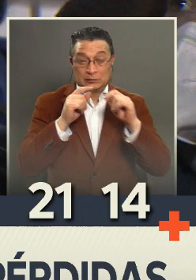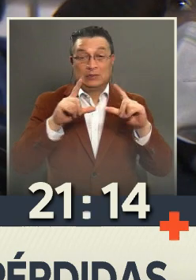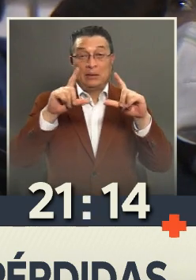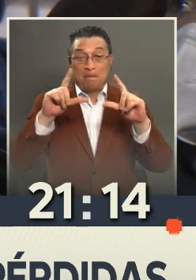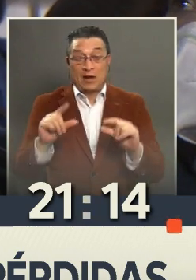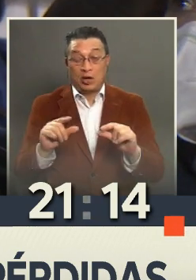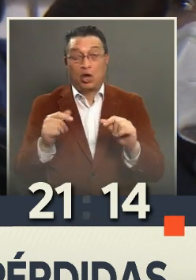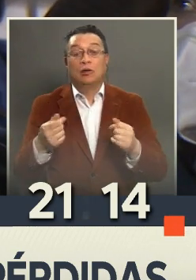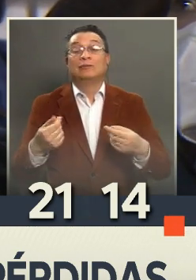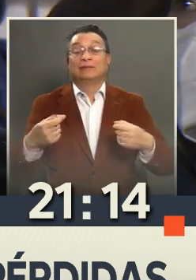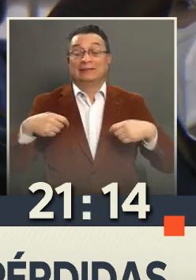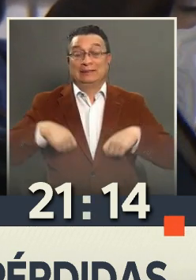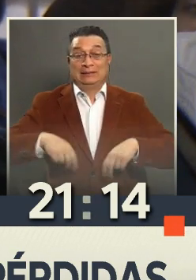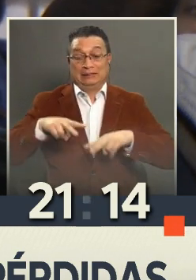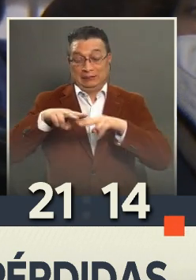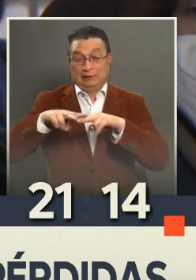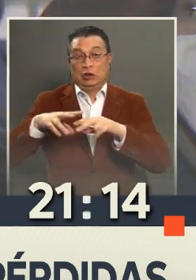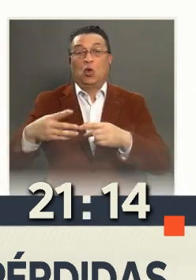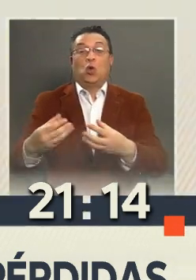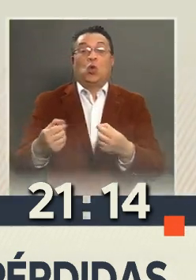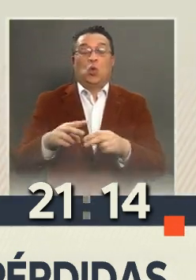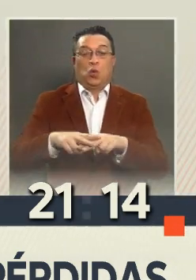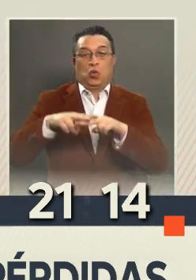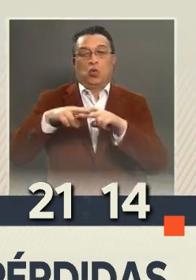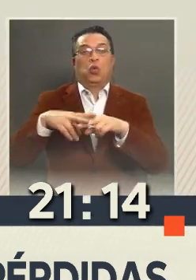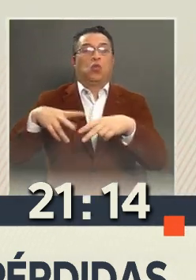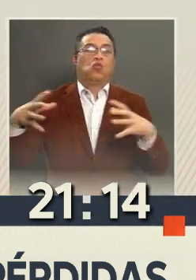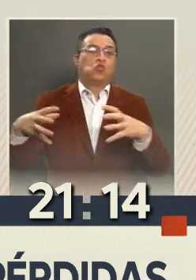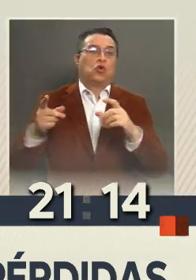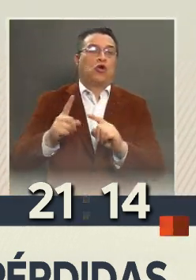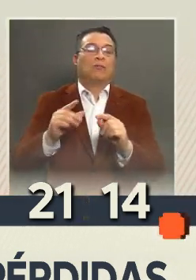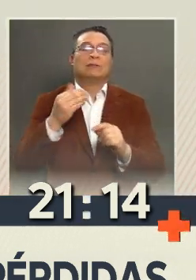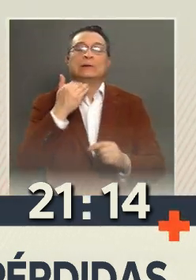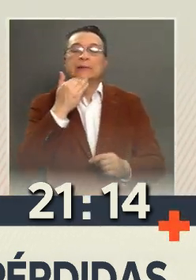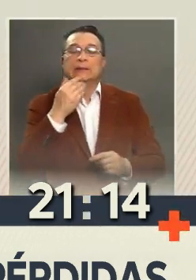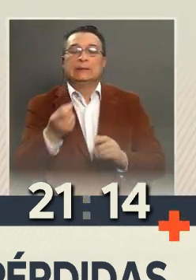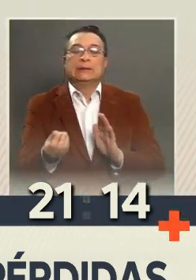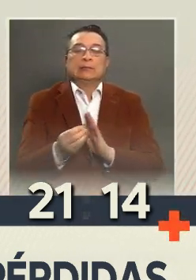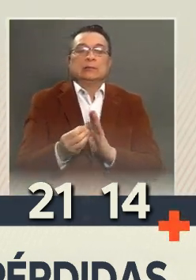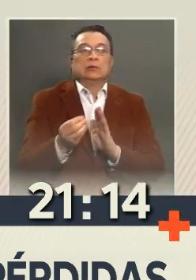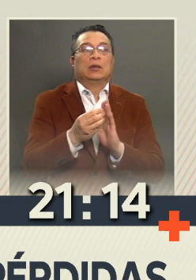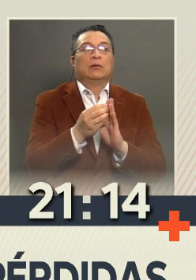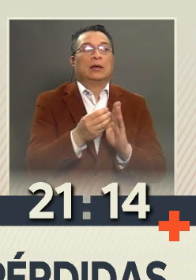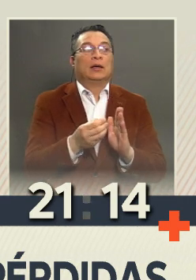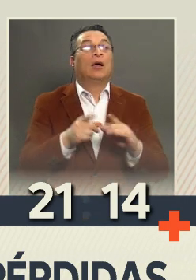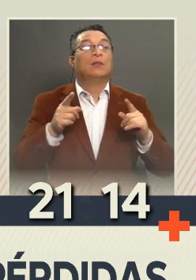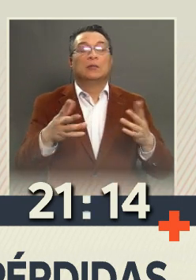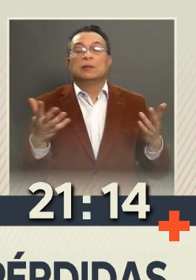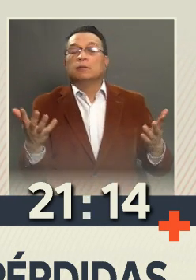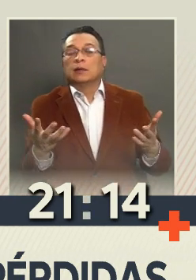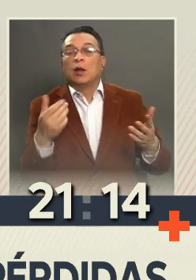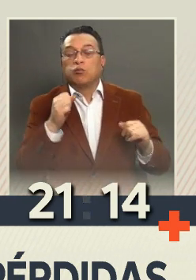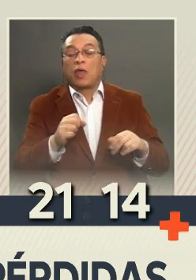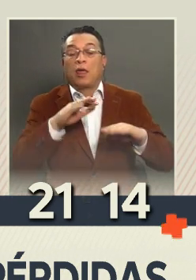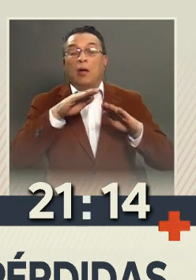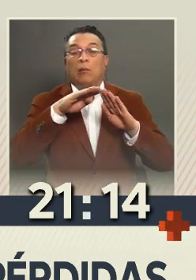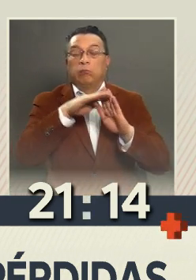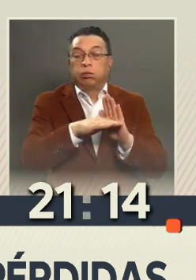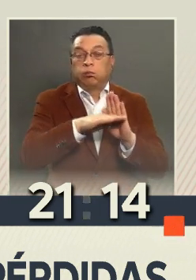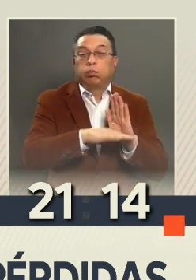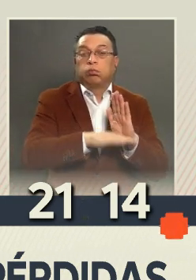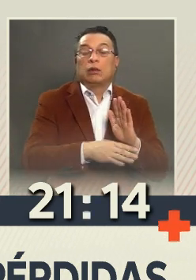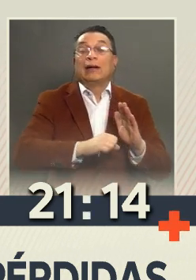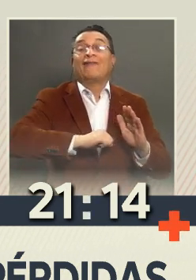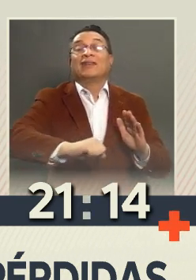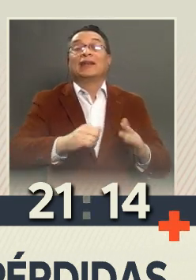la rentabilidad tiende a ser también algo menor. La opción que hoy existe para mitigar en algo las posibles caídas en los fondos de pensiones